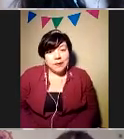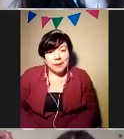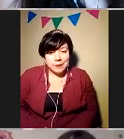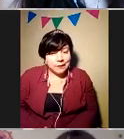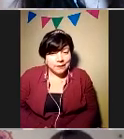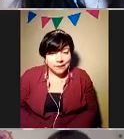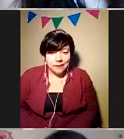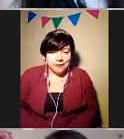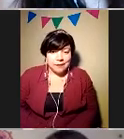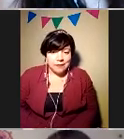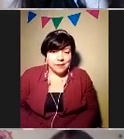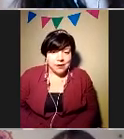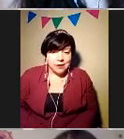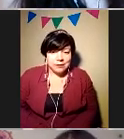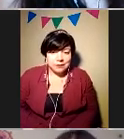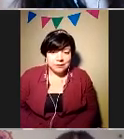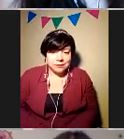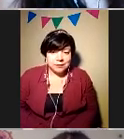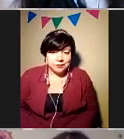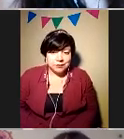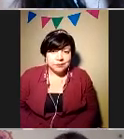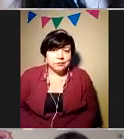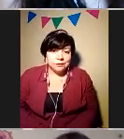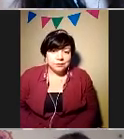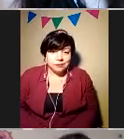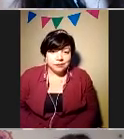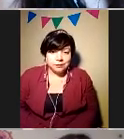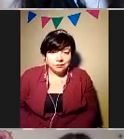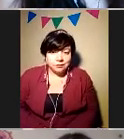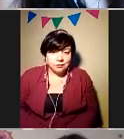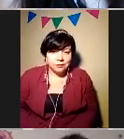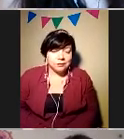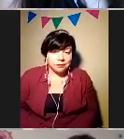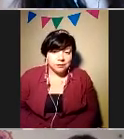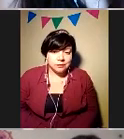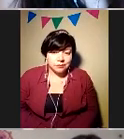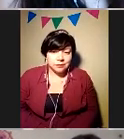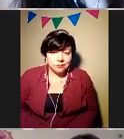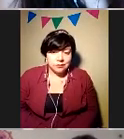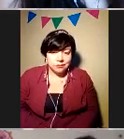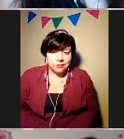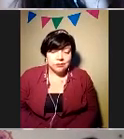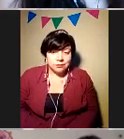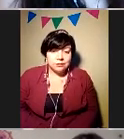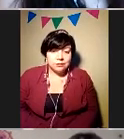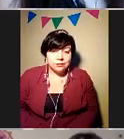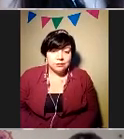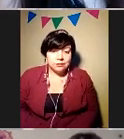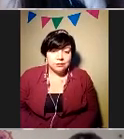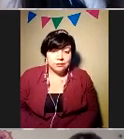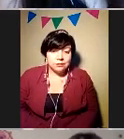yo te compre, dime el producto. ¿Quién lo hizo? ¿Cómo lo hizo? ¿Cuánto se demoró? ¿En qué tiempo? ¿Dónde fue? Preguntar como consumidores